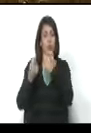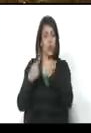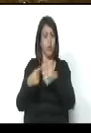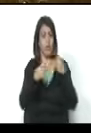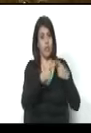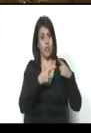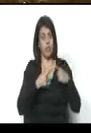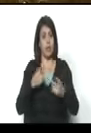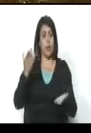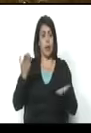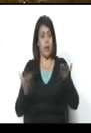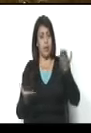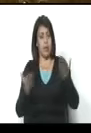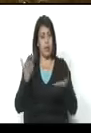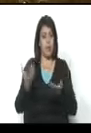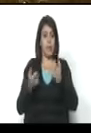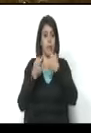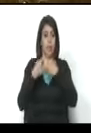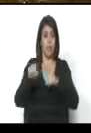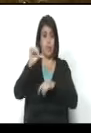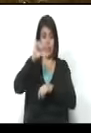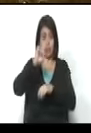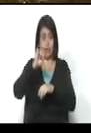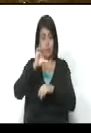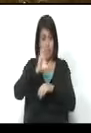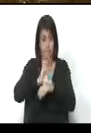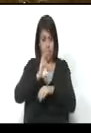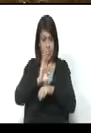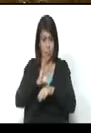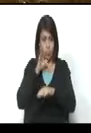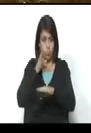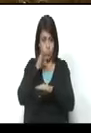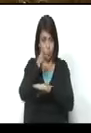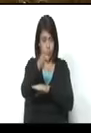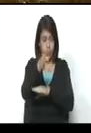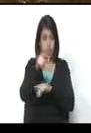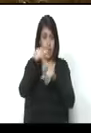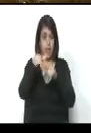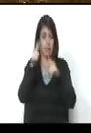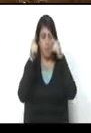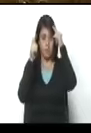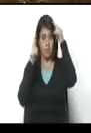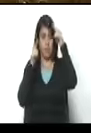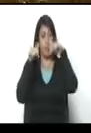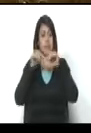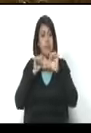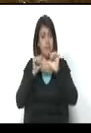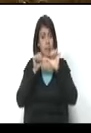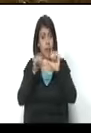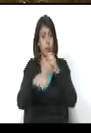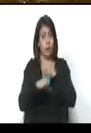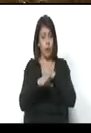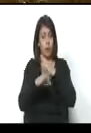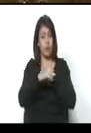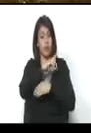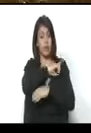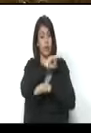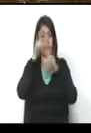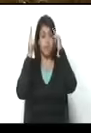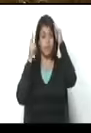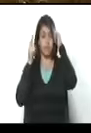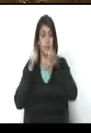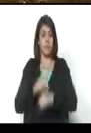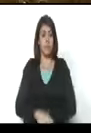multipolar en equilibrio, multicéntrico. Ese fue nuestro comandante Chávez y ese sigue siendo nuestro comandante